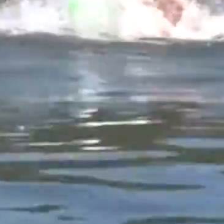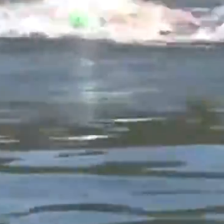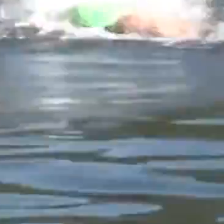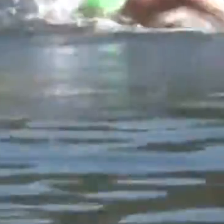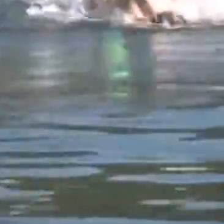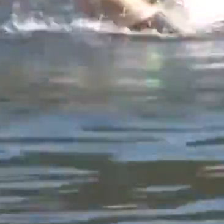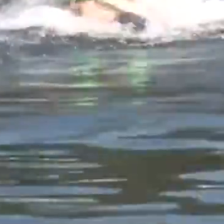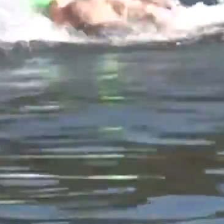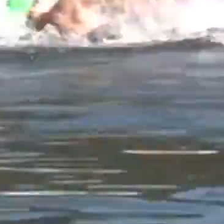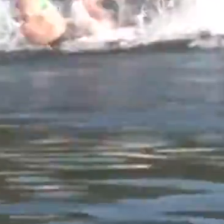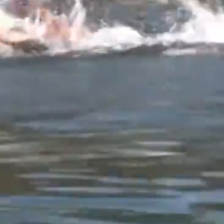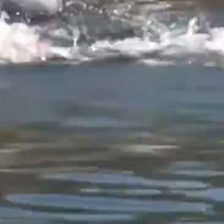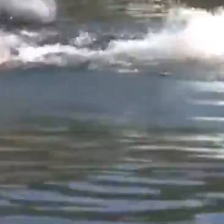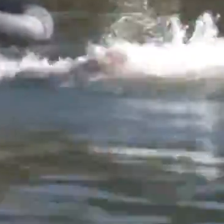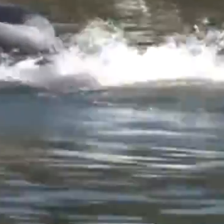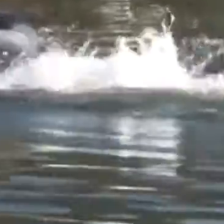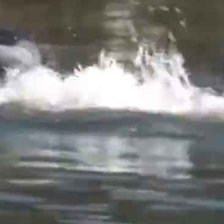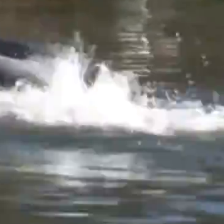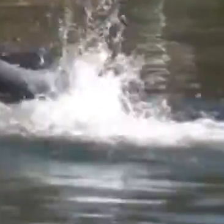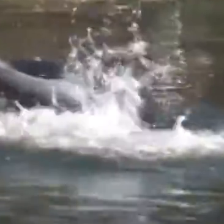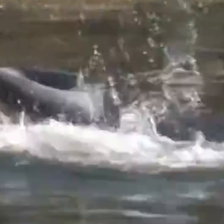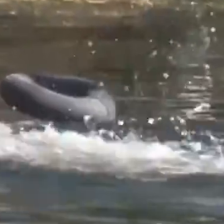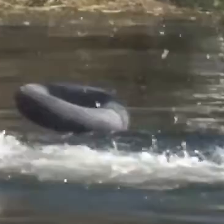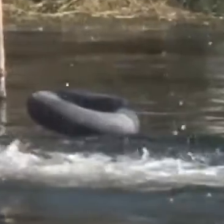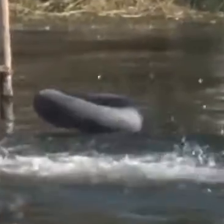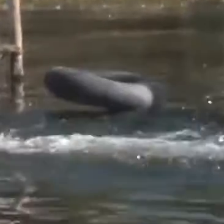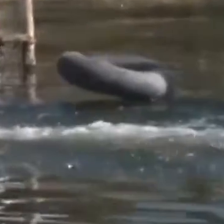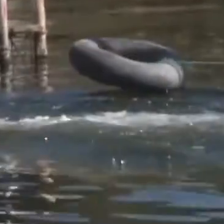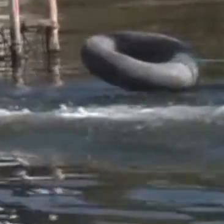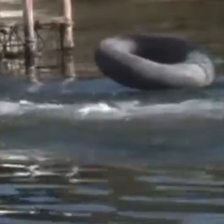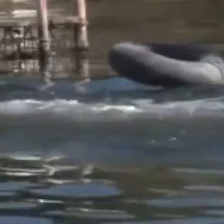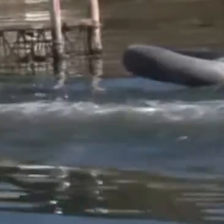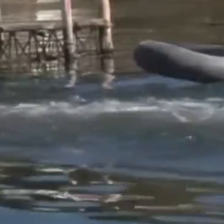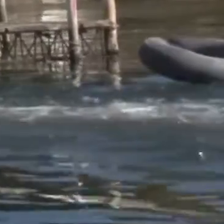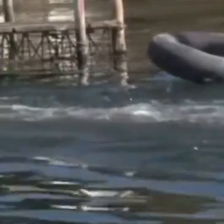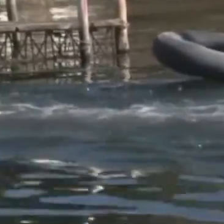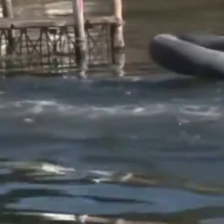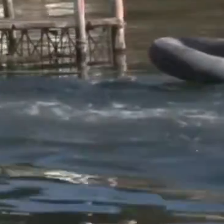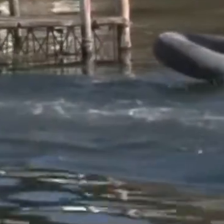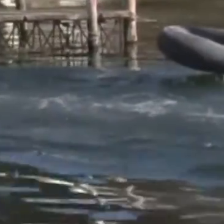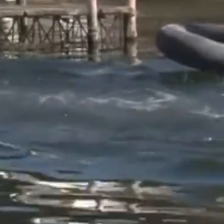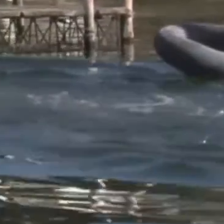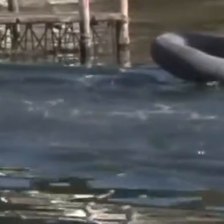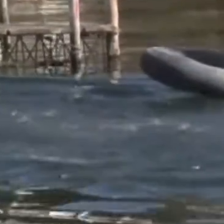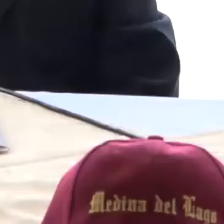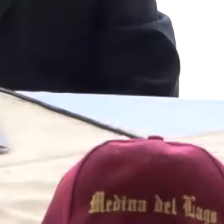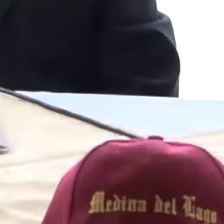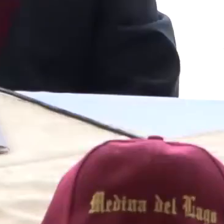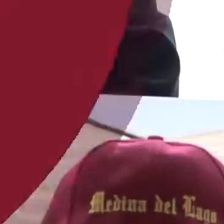Nishpa, Wambushpa Mishayka, Ecuador Pajatun Rura y Mikan, Kaiwataka Ruraka.